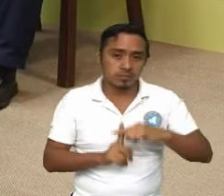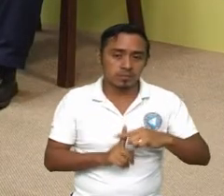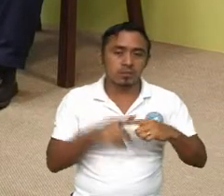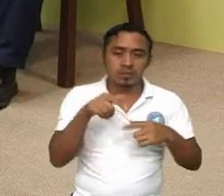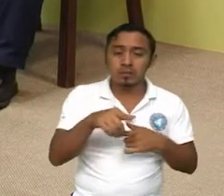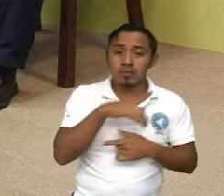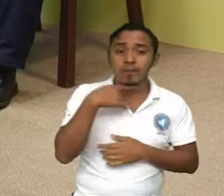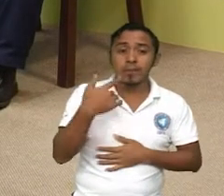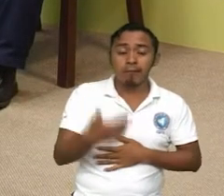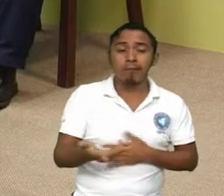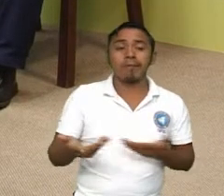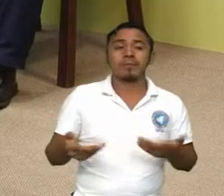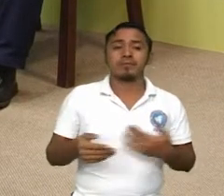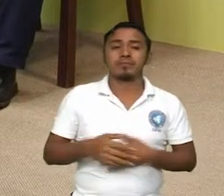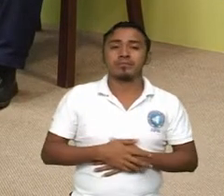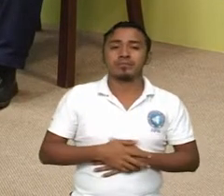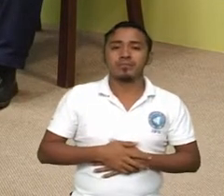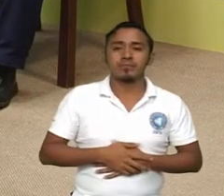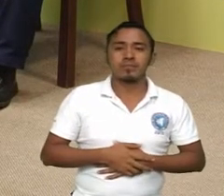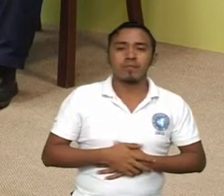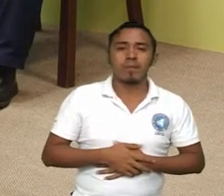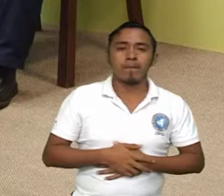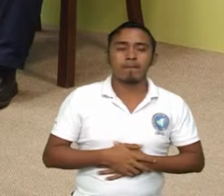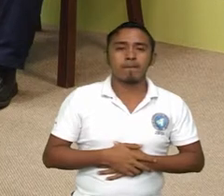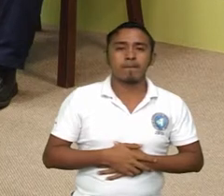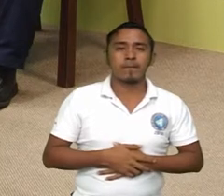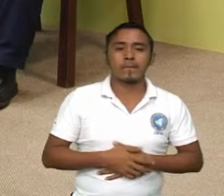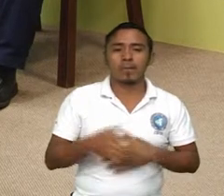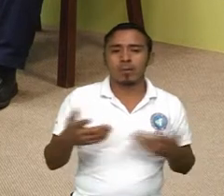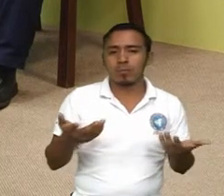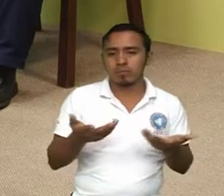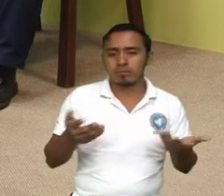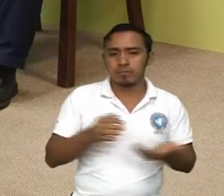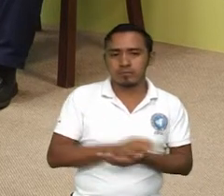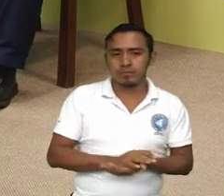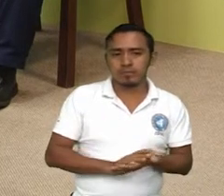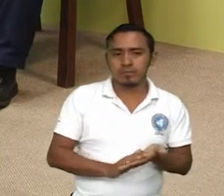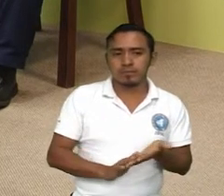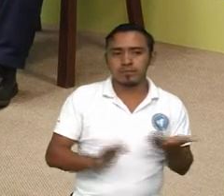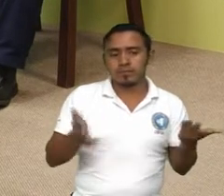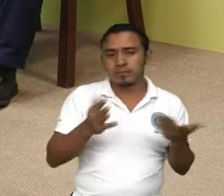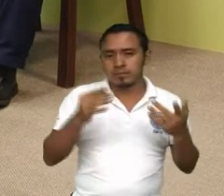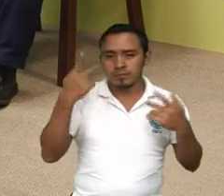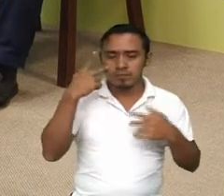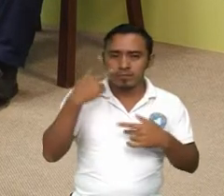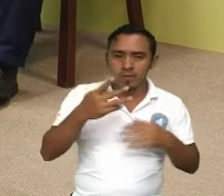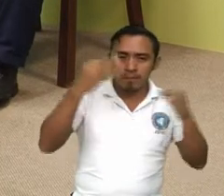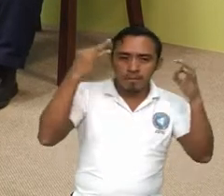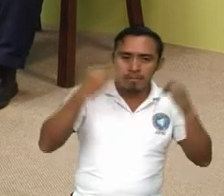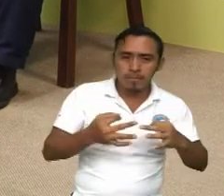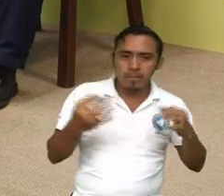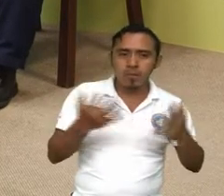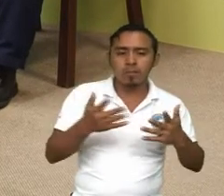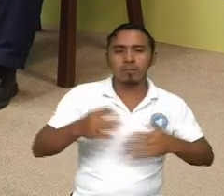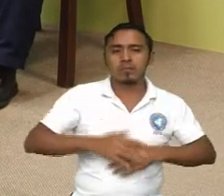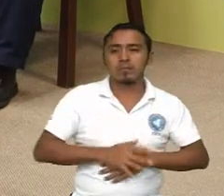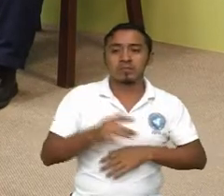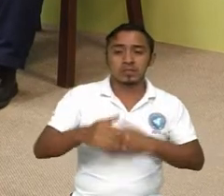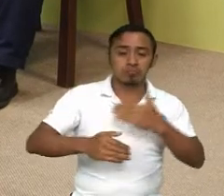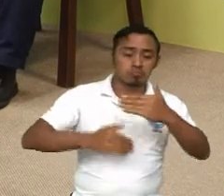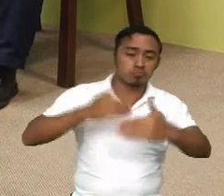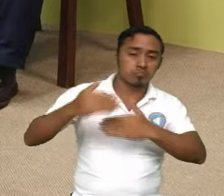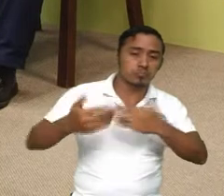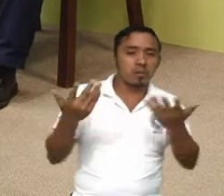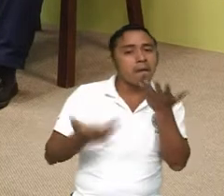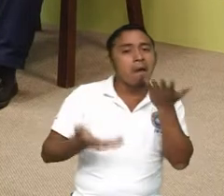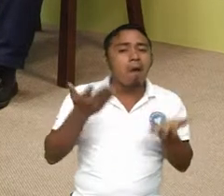directamente decir que una artritis sino que hay que vigilar bien al paciente si no ha estado con un proceso infeccioso